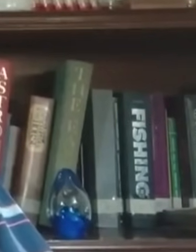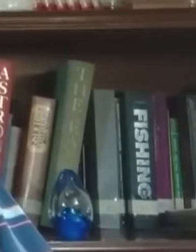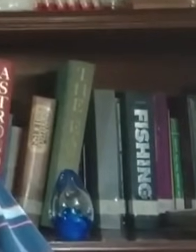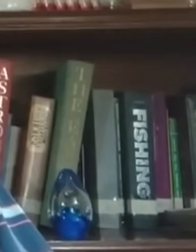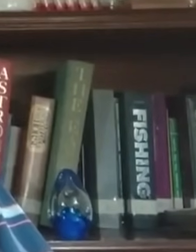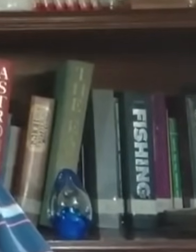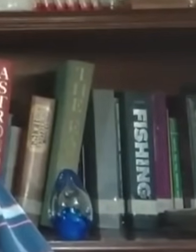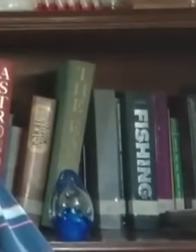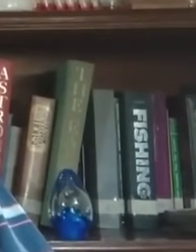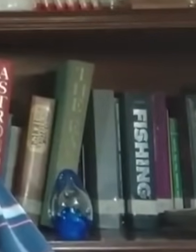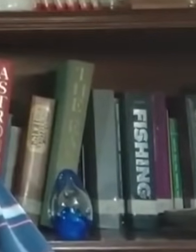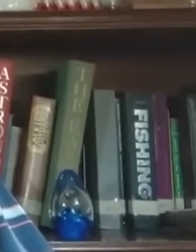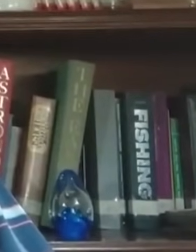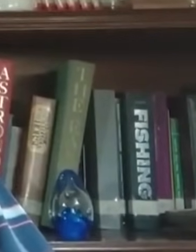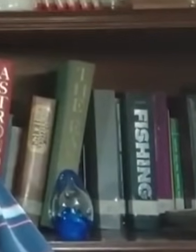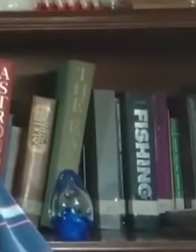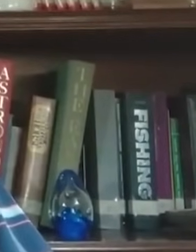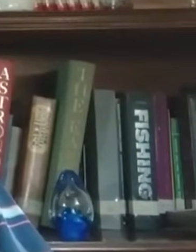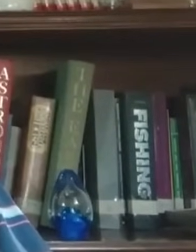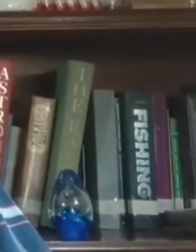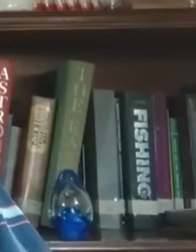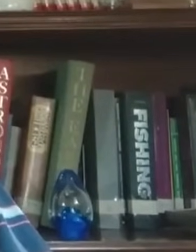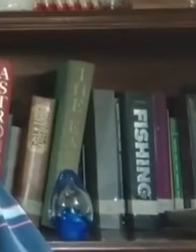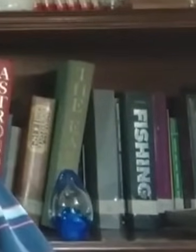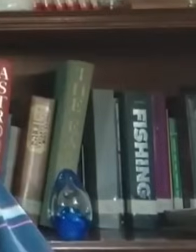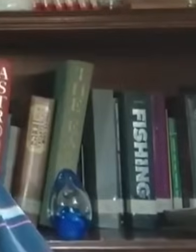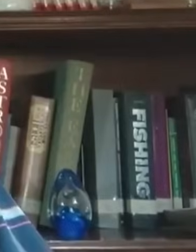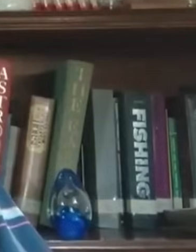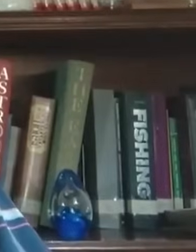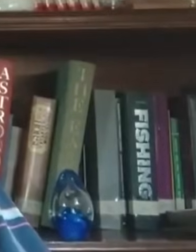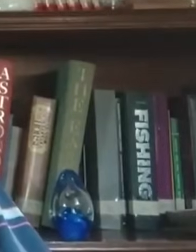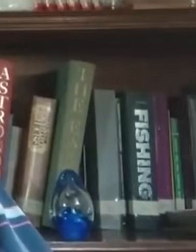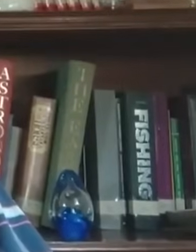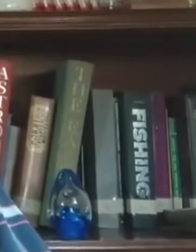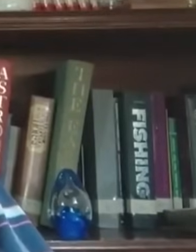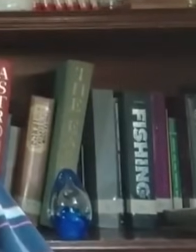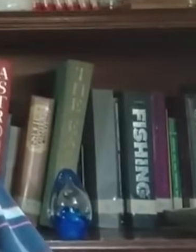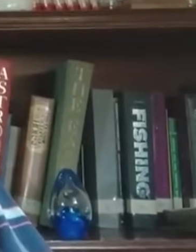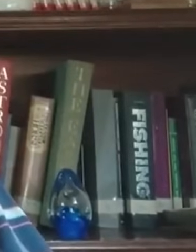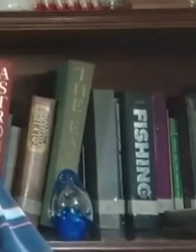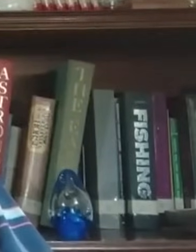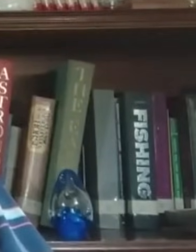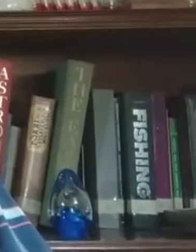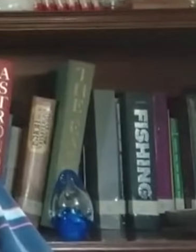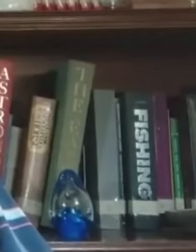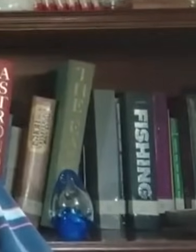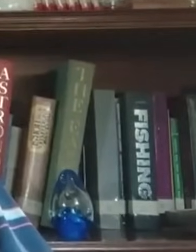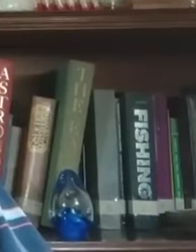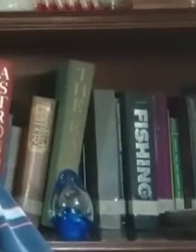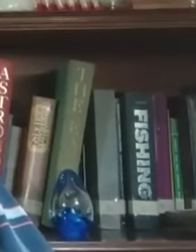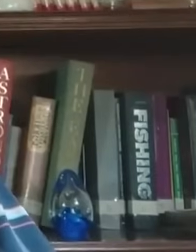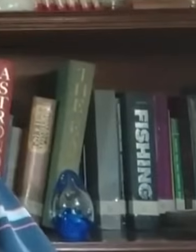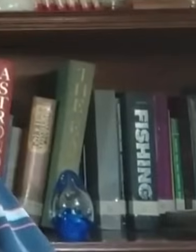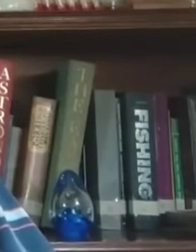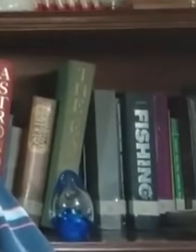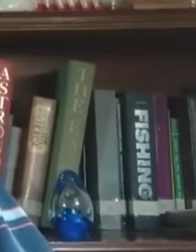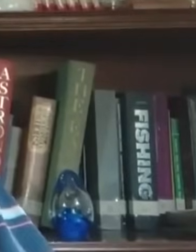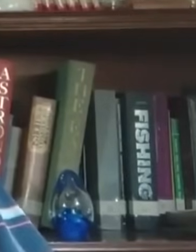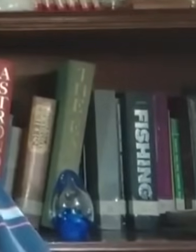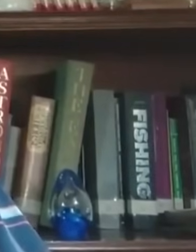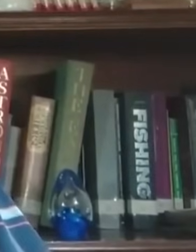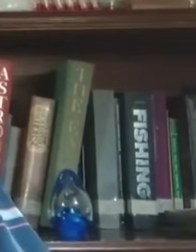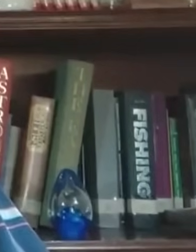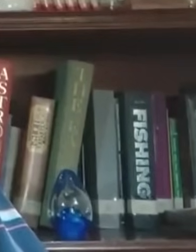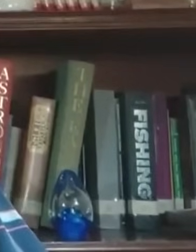de tecnología, lleno de principios, lleno de valores, a todos quienes queremos un sistema de salud, ahora